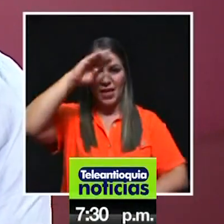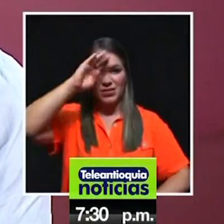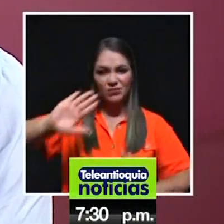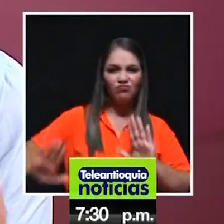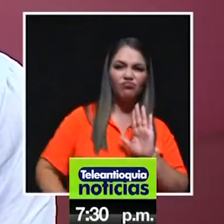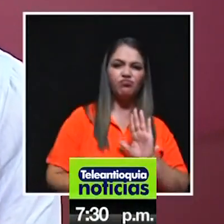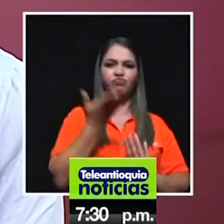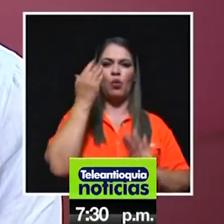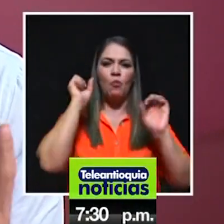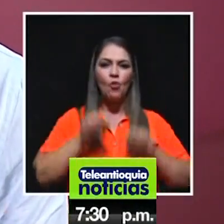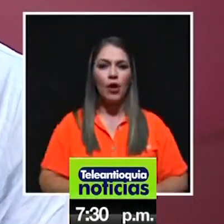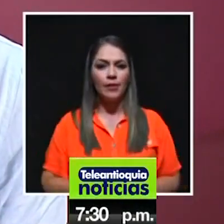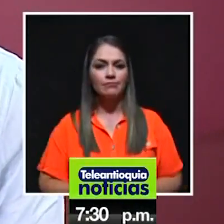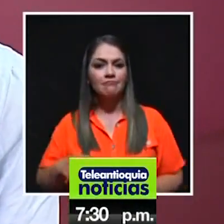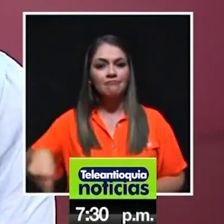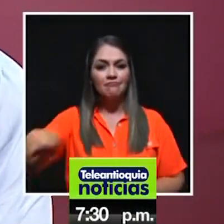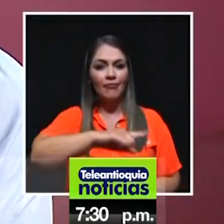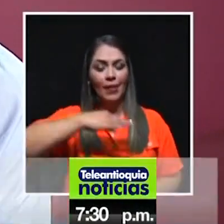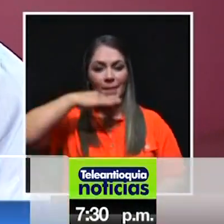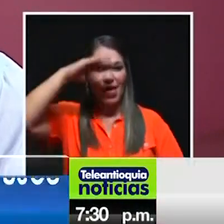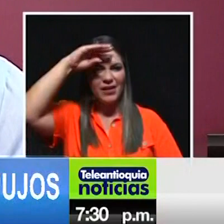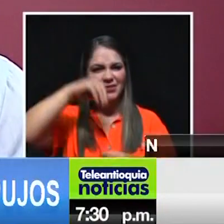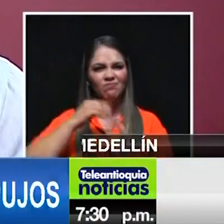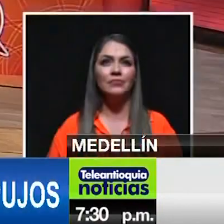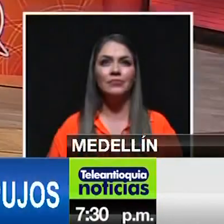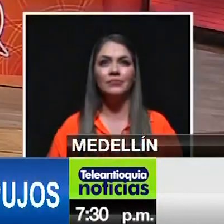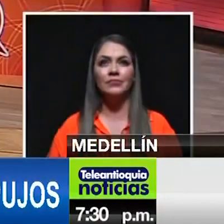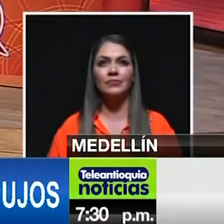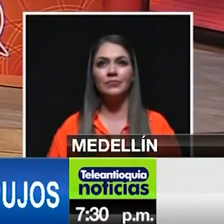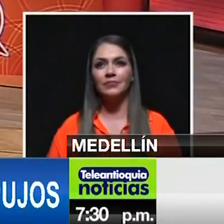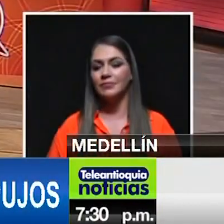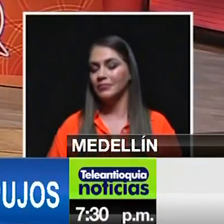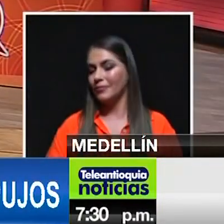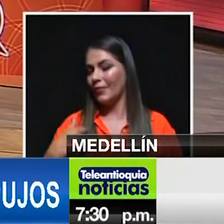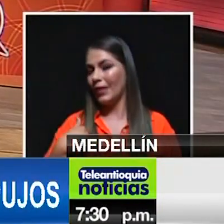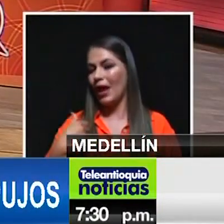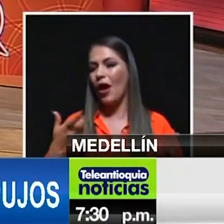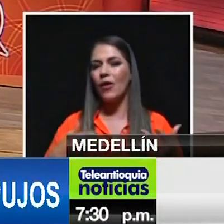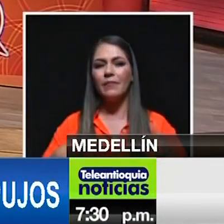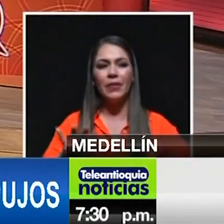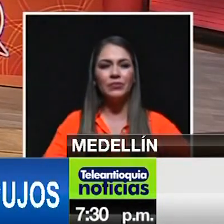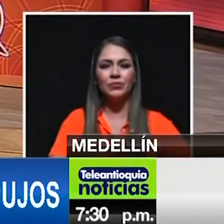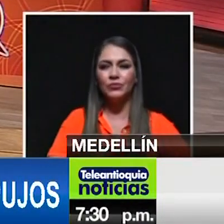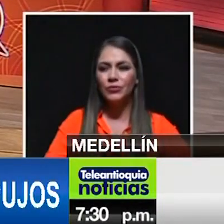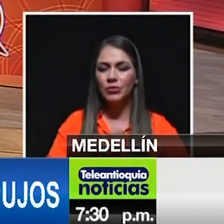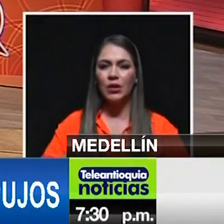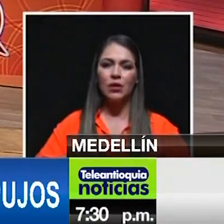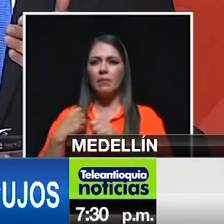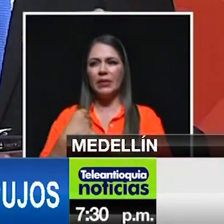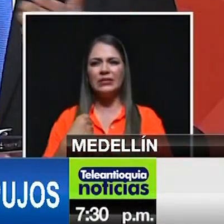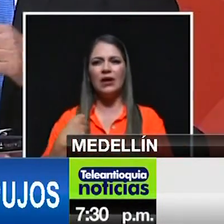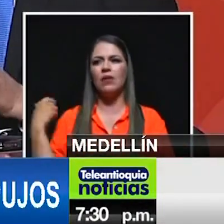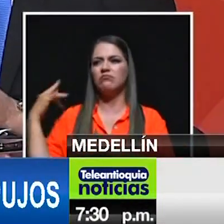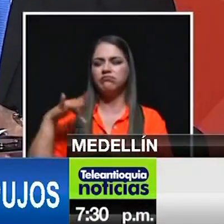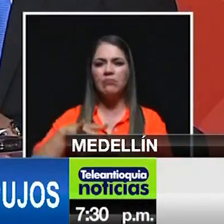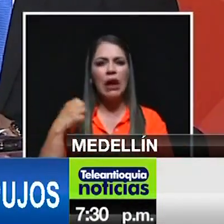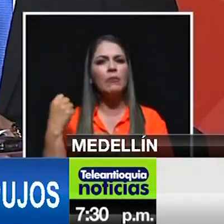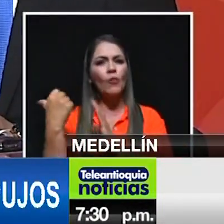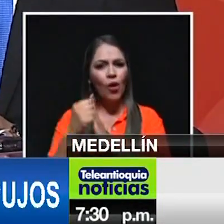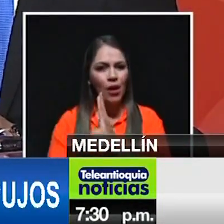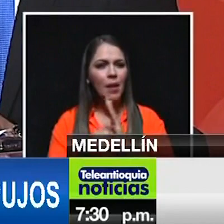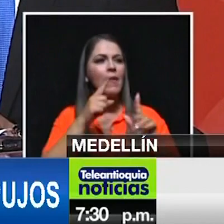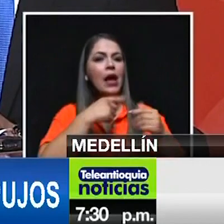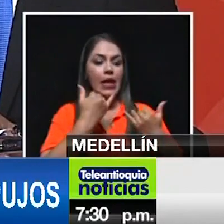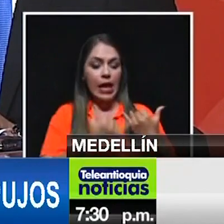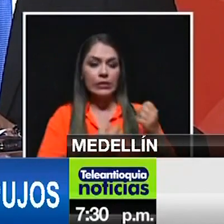del potencial de las capacidades que tiene medellín la seguridad de la ciudad es un tema abordado con propuestas concretas que fueron interpeladas por